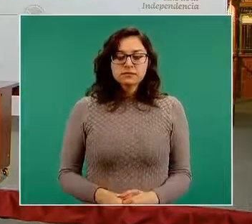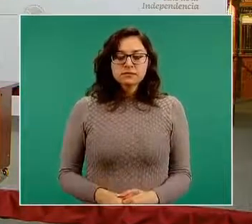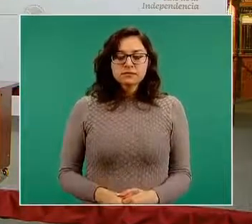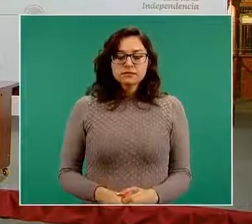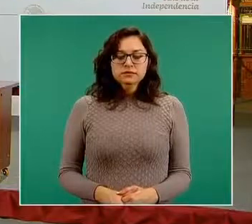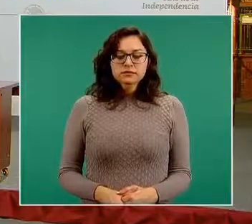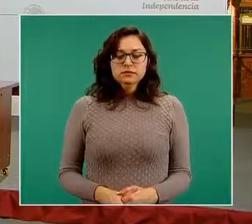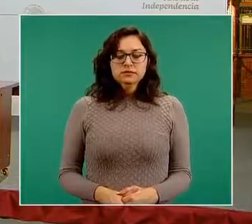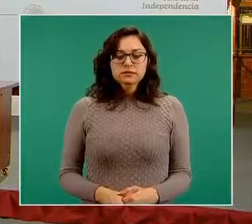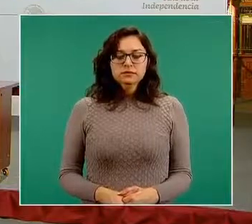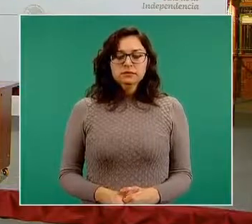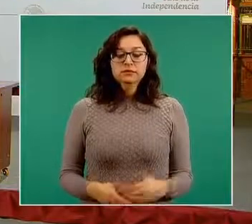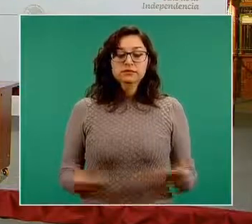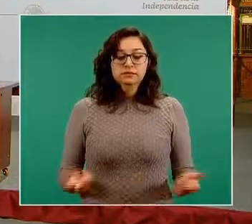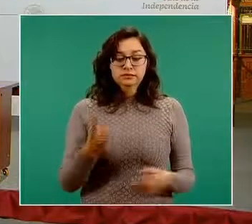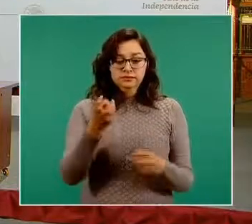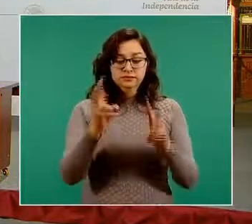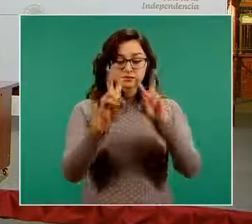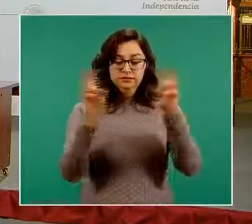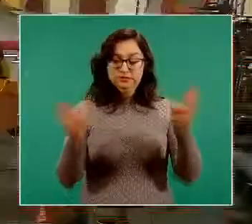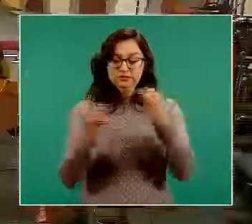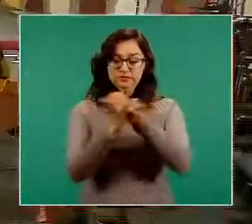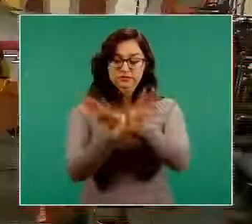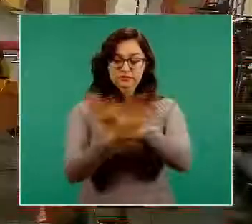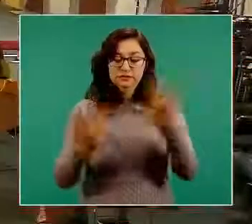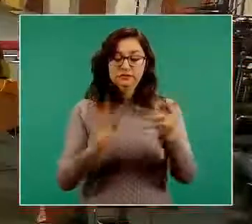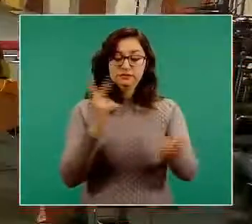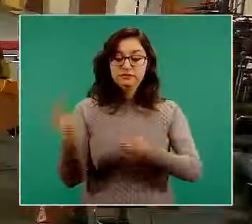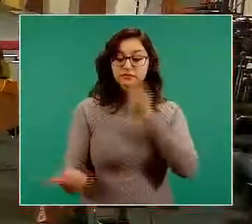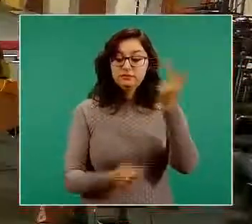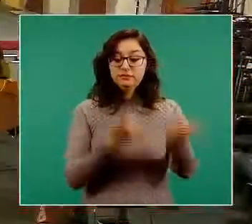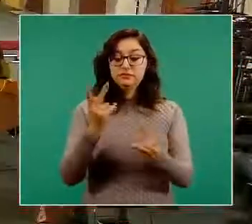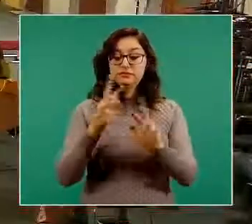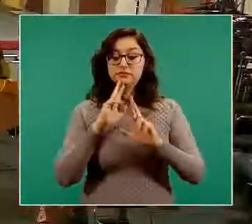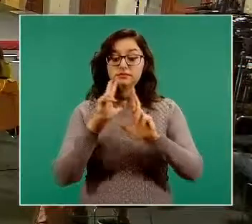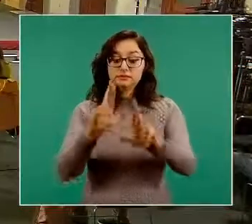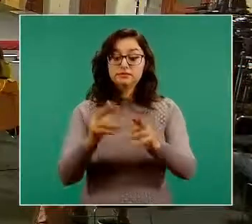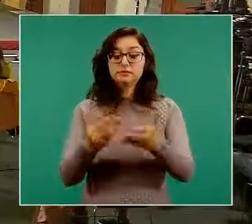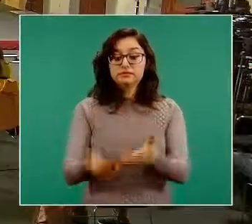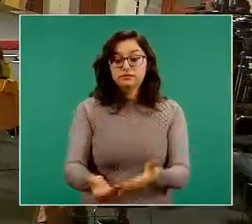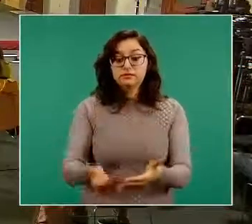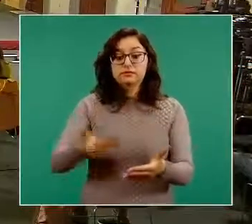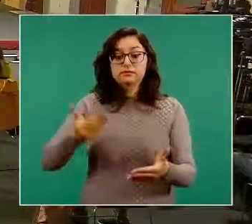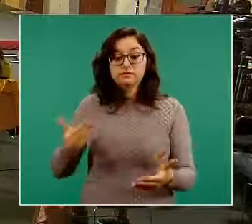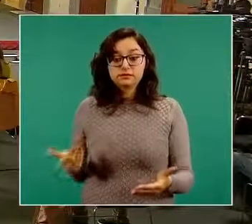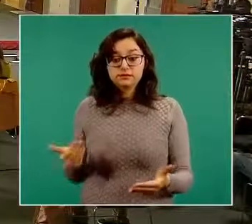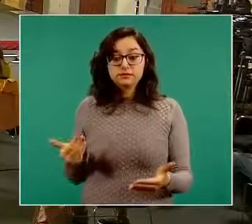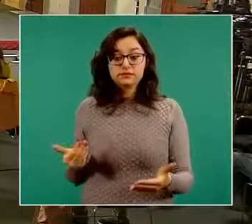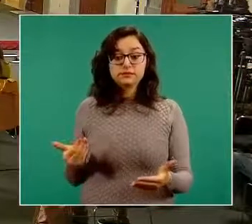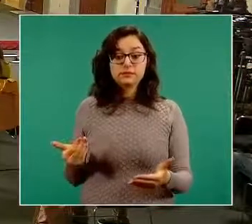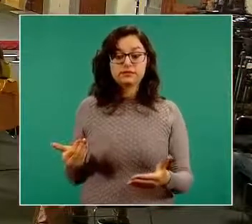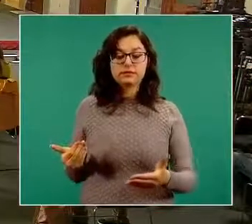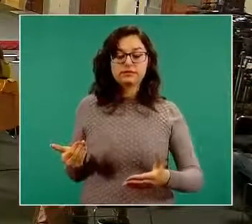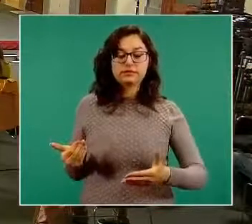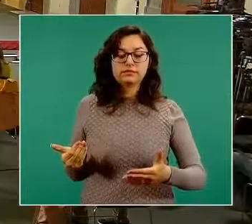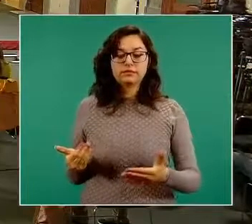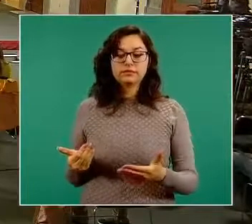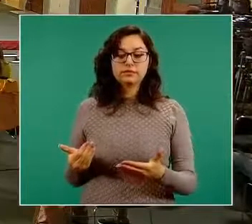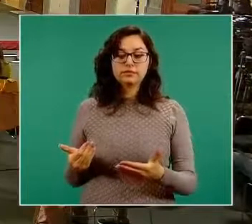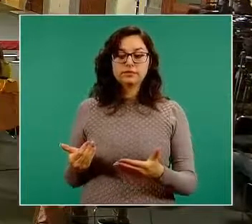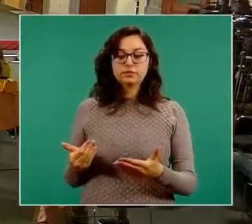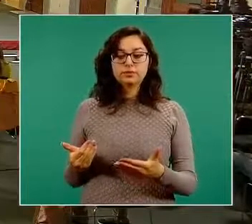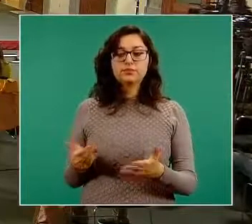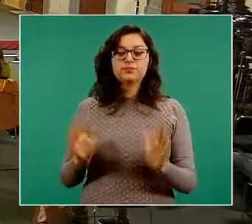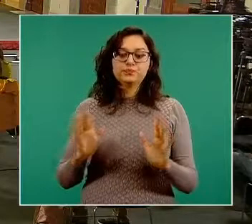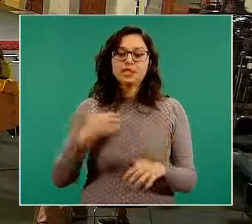así es el asunto. Antes de entrar a preguntas y respuestas, como estoy seguro que esta